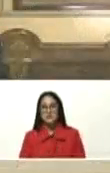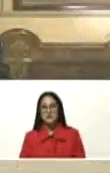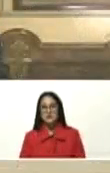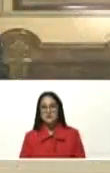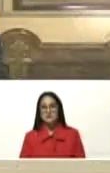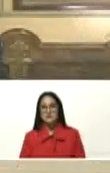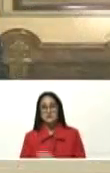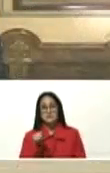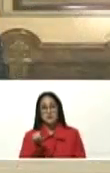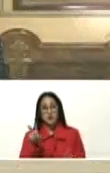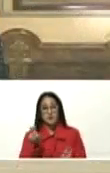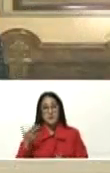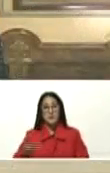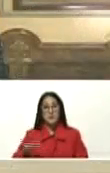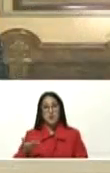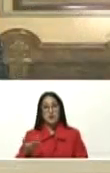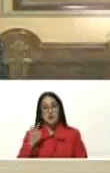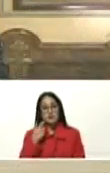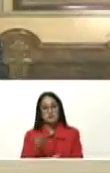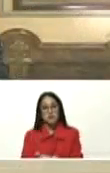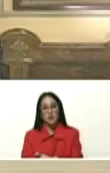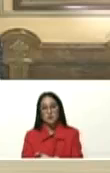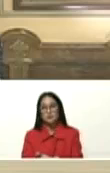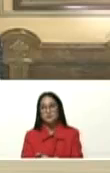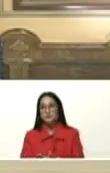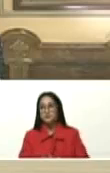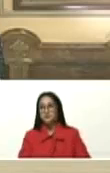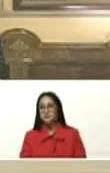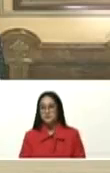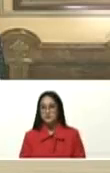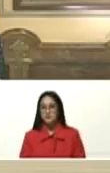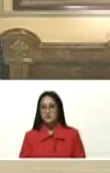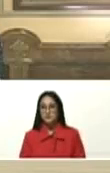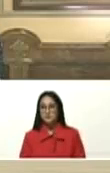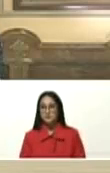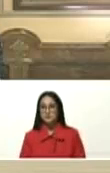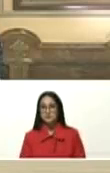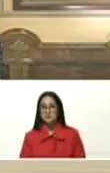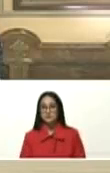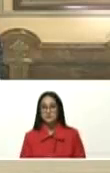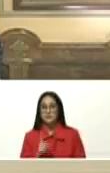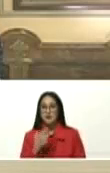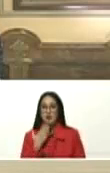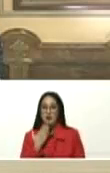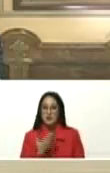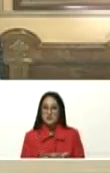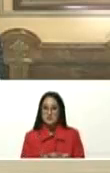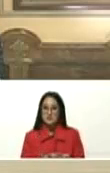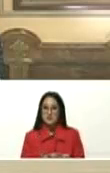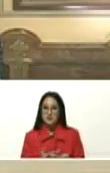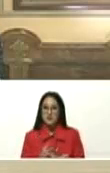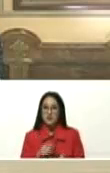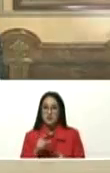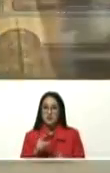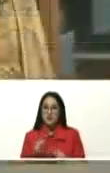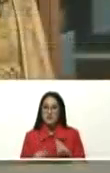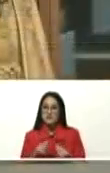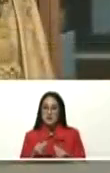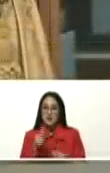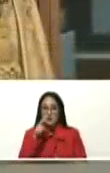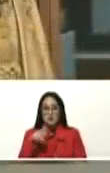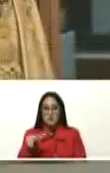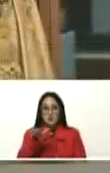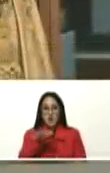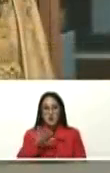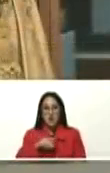Es muy importante plantear eso aquí. Mi nombre es agradecer lo que hicieron para el pueblo hermano de Guinea-Bissau.